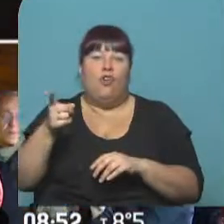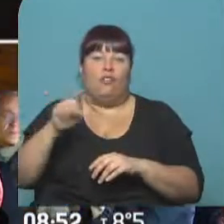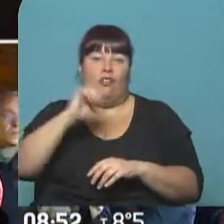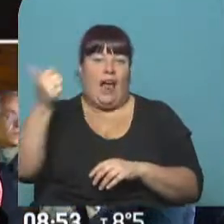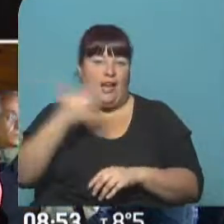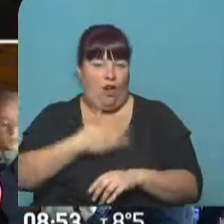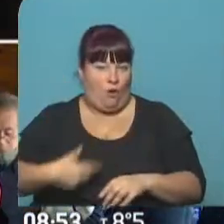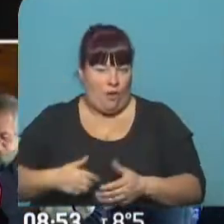triunfo del gobierno